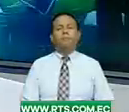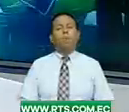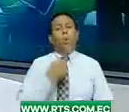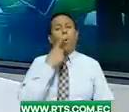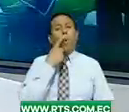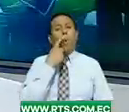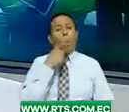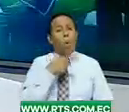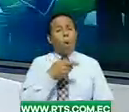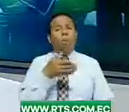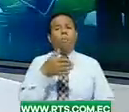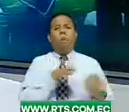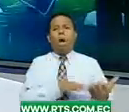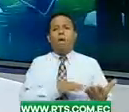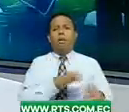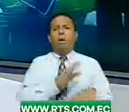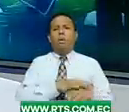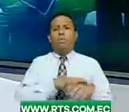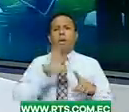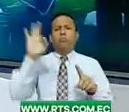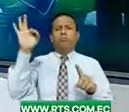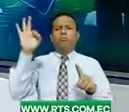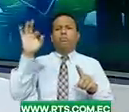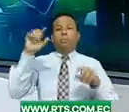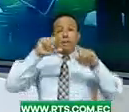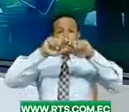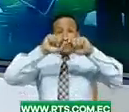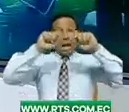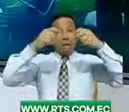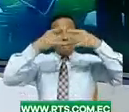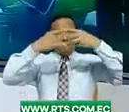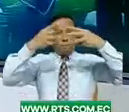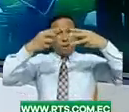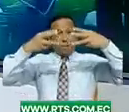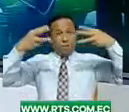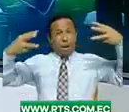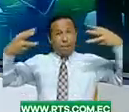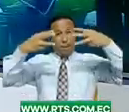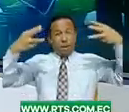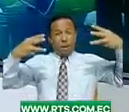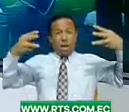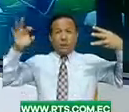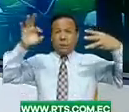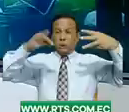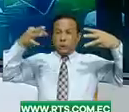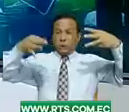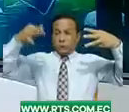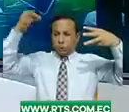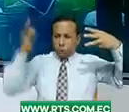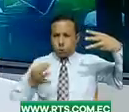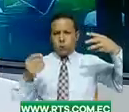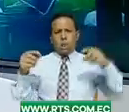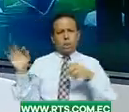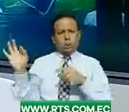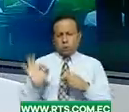compraba mariscos en la calle en Milagro, provincia del Guayas. Los intentos por tratar de ayudarlo fueron en